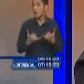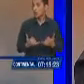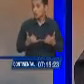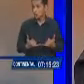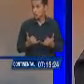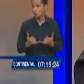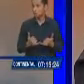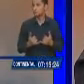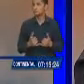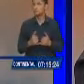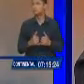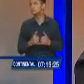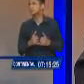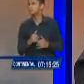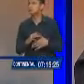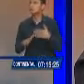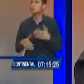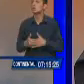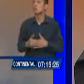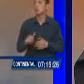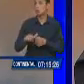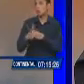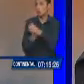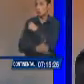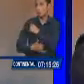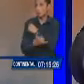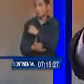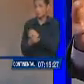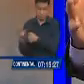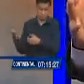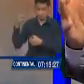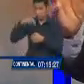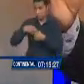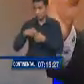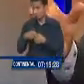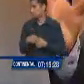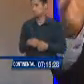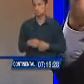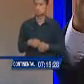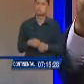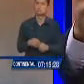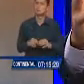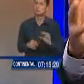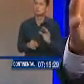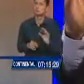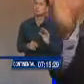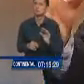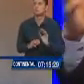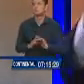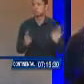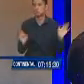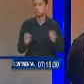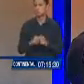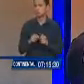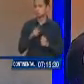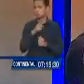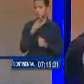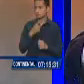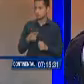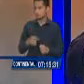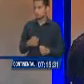hay una mínima inversión extranjera. Cuando tú hablas de inversión extranjera, de inversión